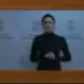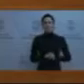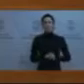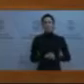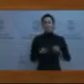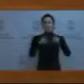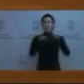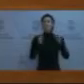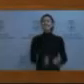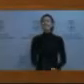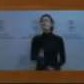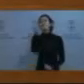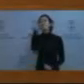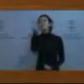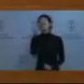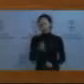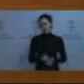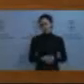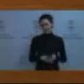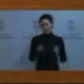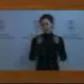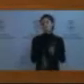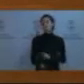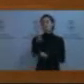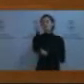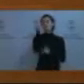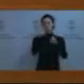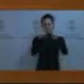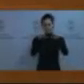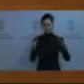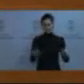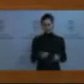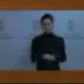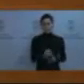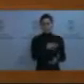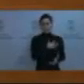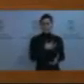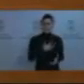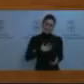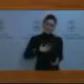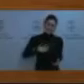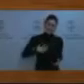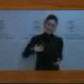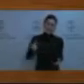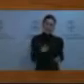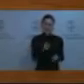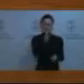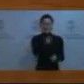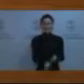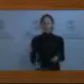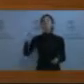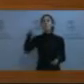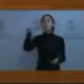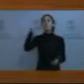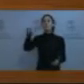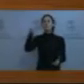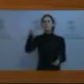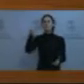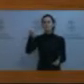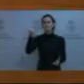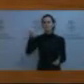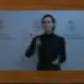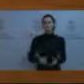en Asturias, ninguno en Asturias. Que pretenda usted, claro, usted es comunista, que pretenda